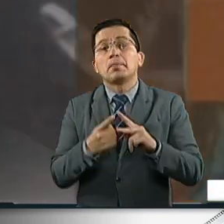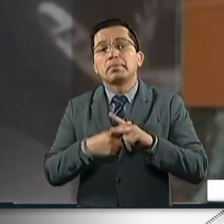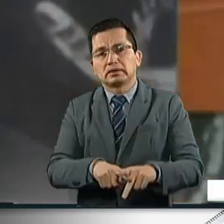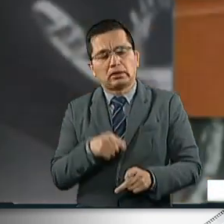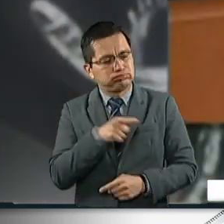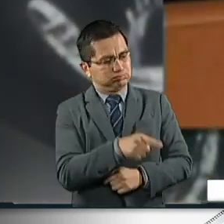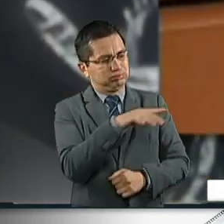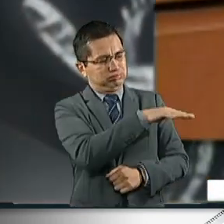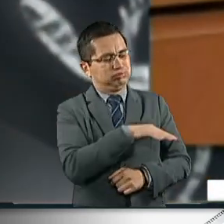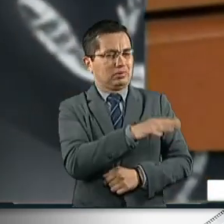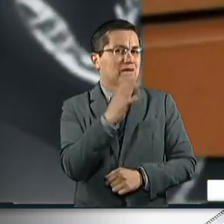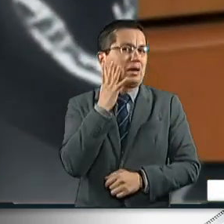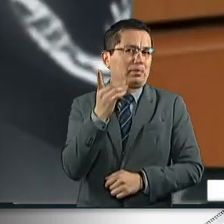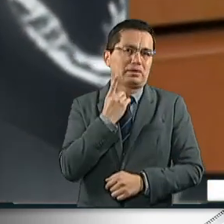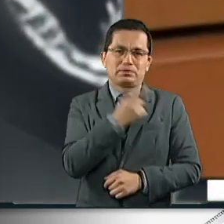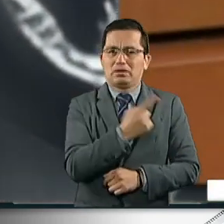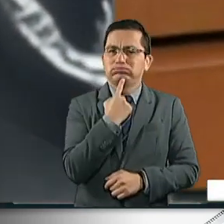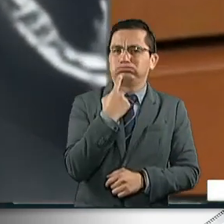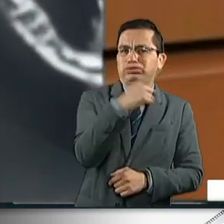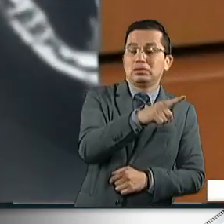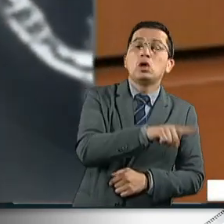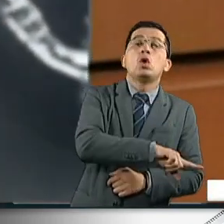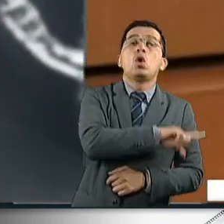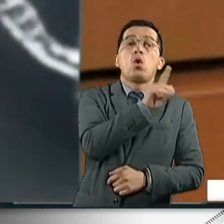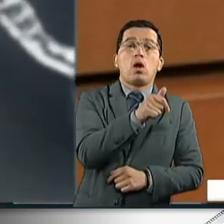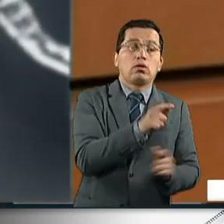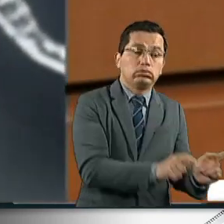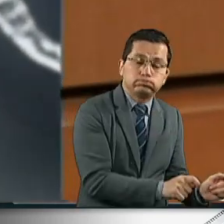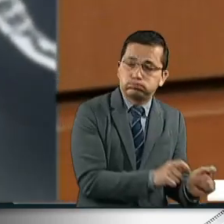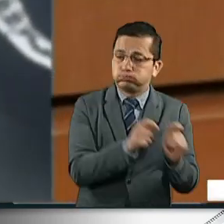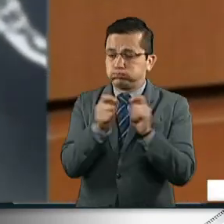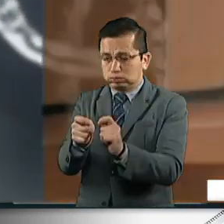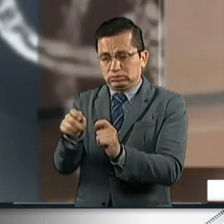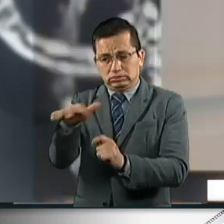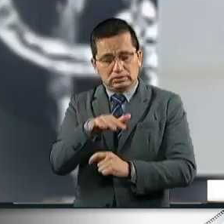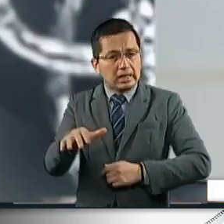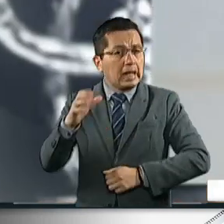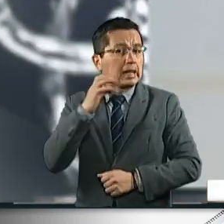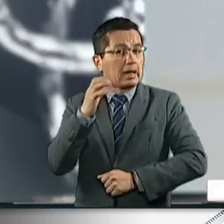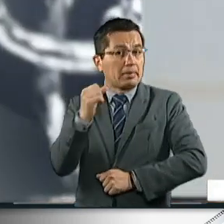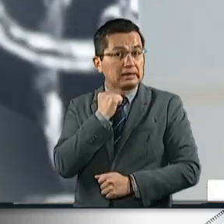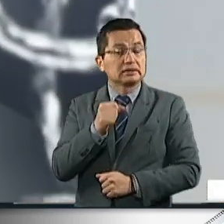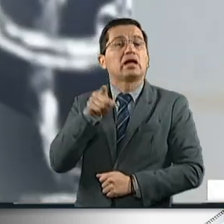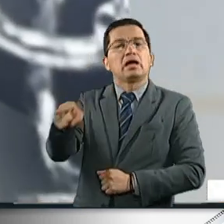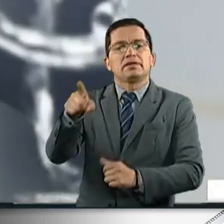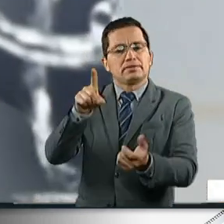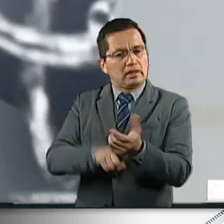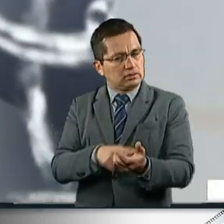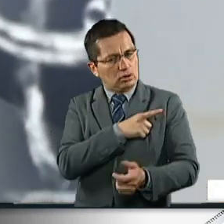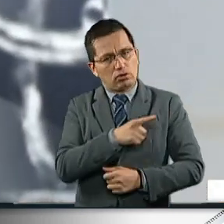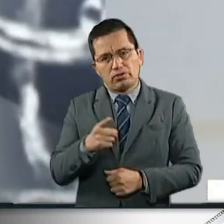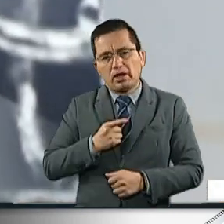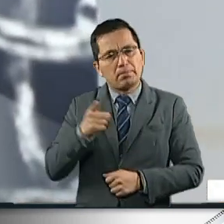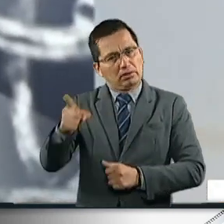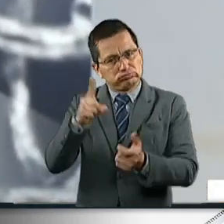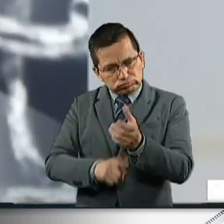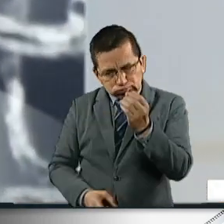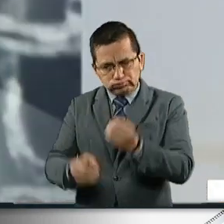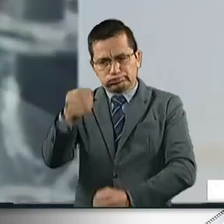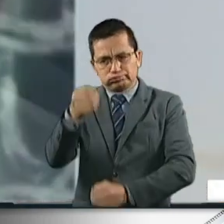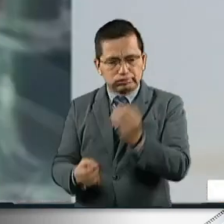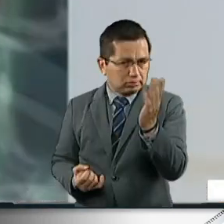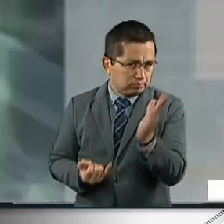el asunto se turnaría a la cámara de senadores que ya le explicábamos erigiría como órgano de